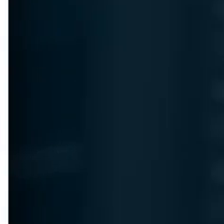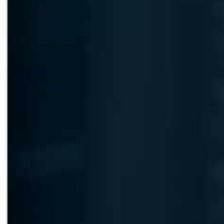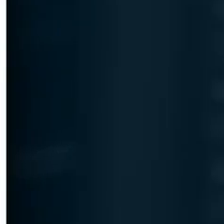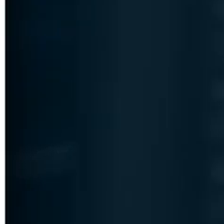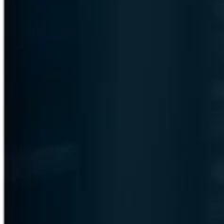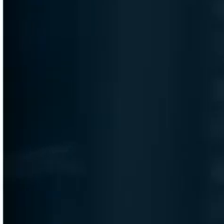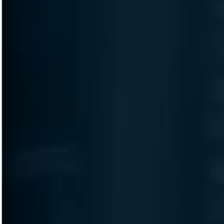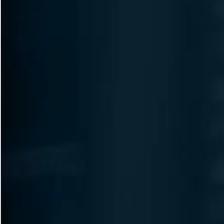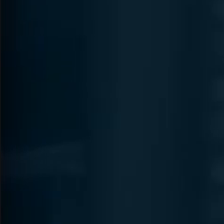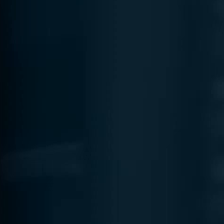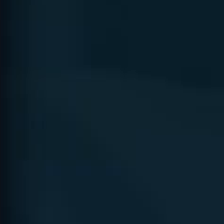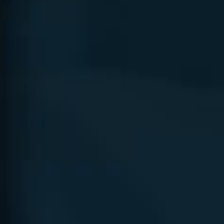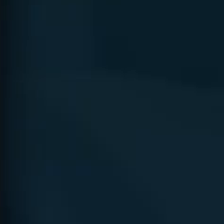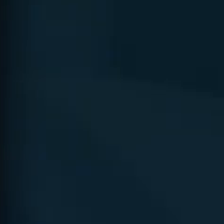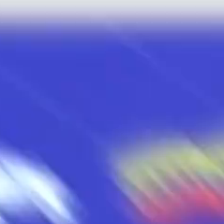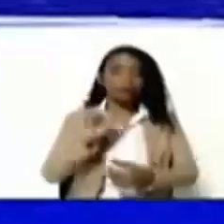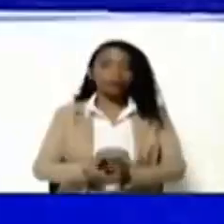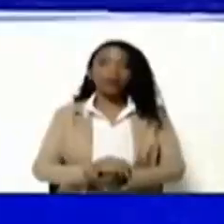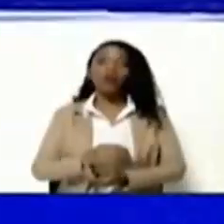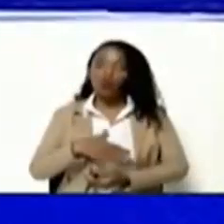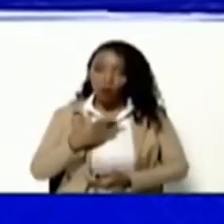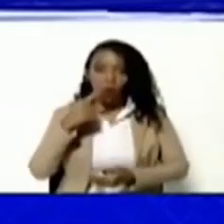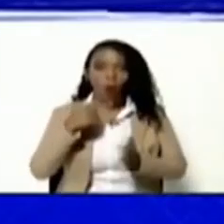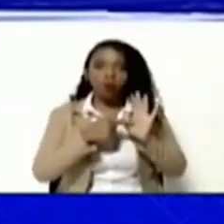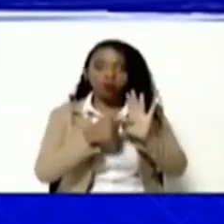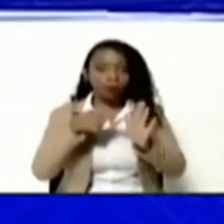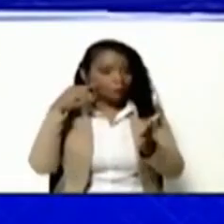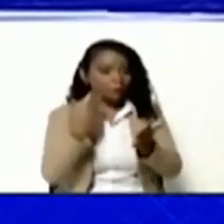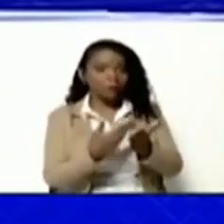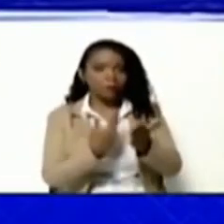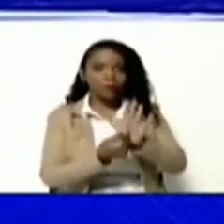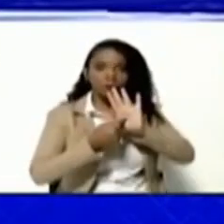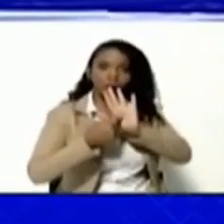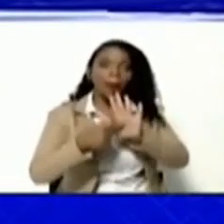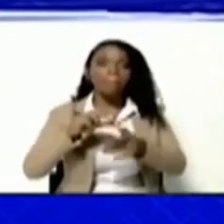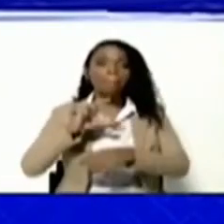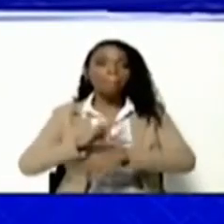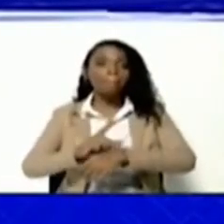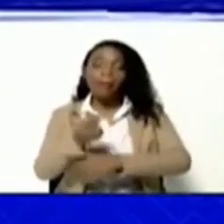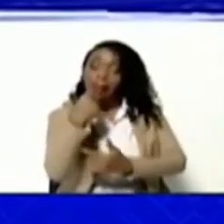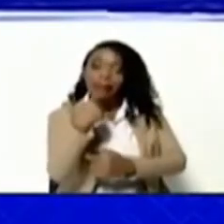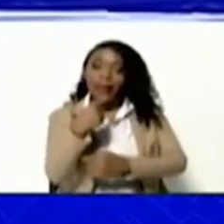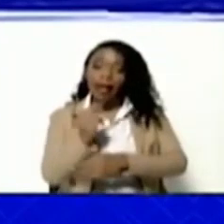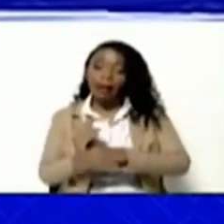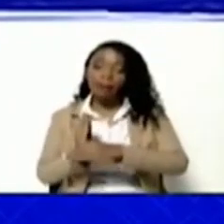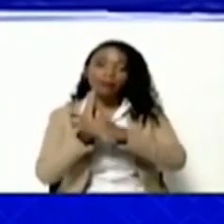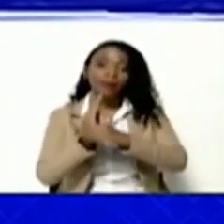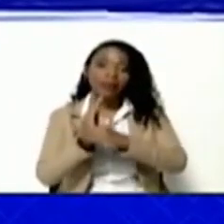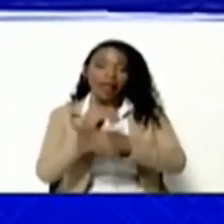definitiva para ganar al coronavirus. Puedo presentar la medicina que neutraliza